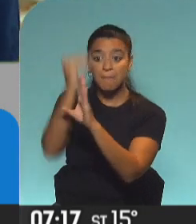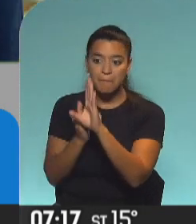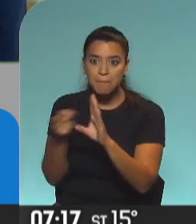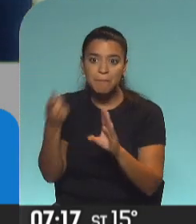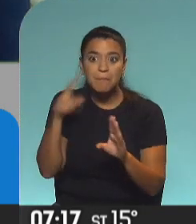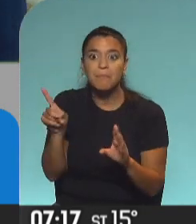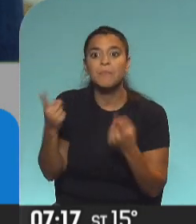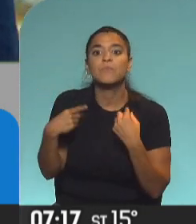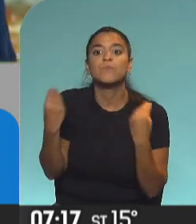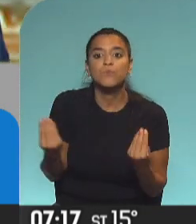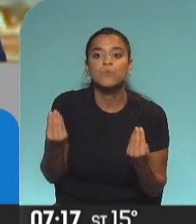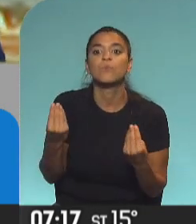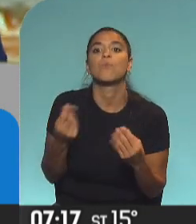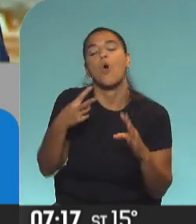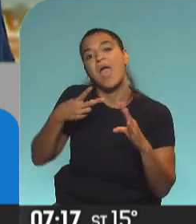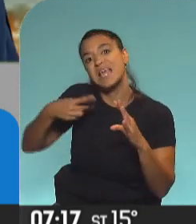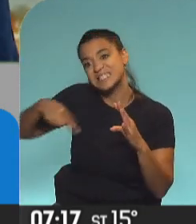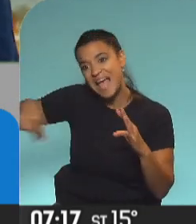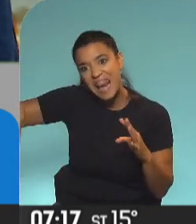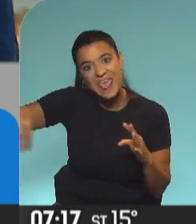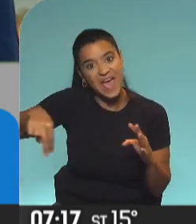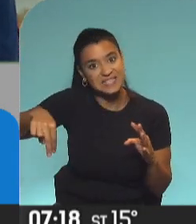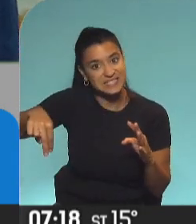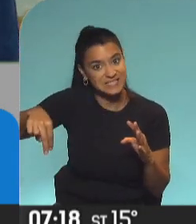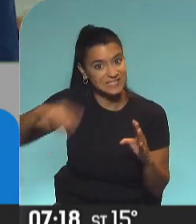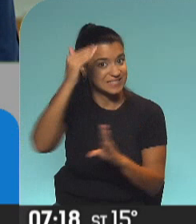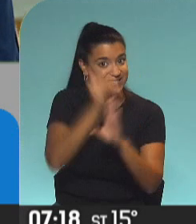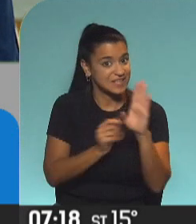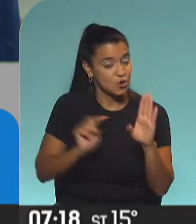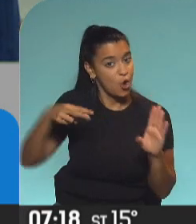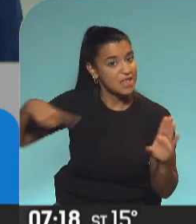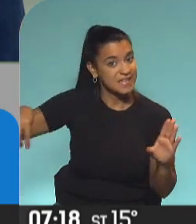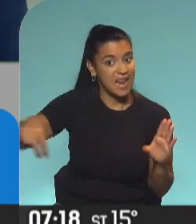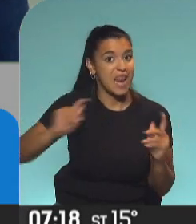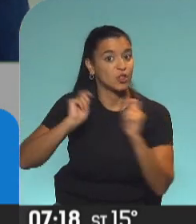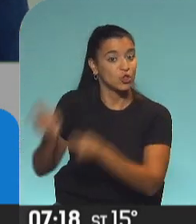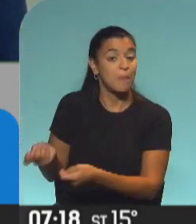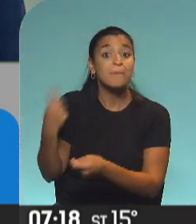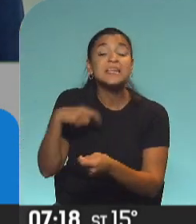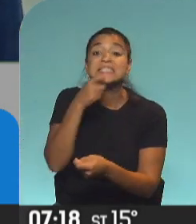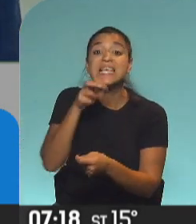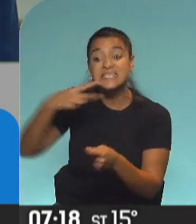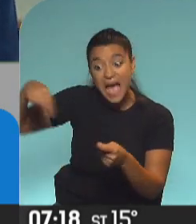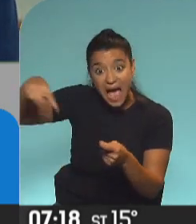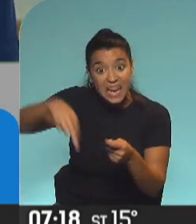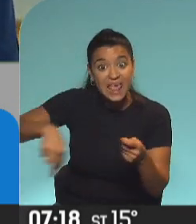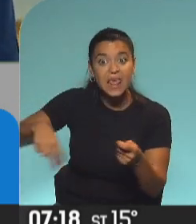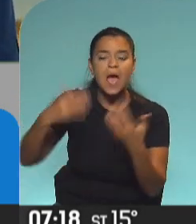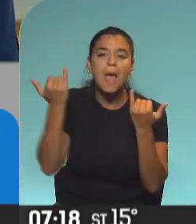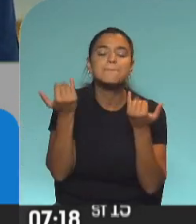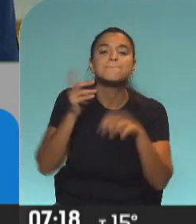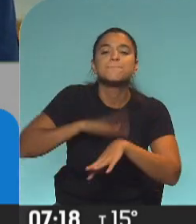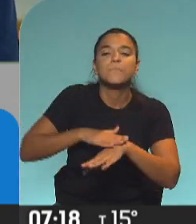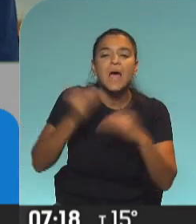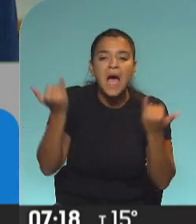tomó, claro, porque fue por las escaleras. Es cierto, pudo haber ido por las escaleras, pero si lo hubiera ido por las escaleras, en algún momento